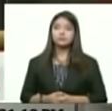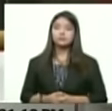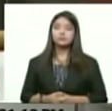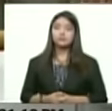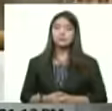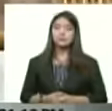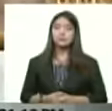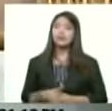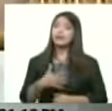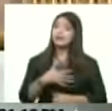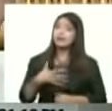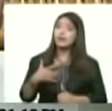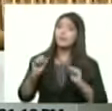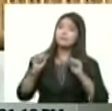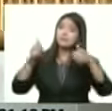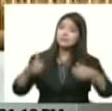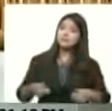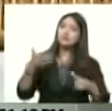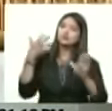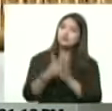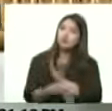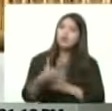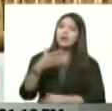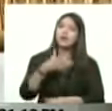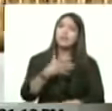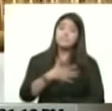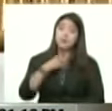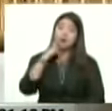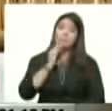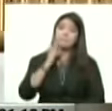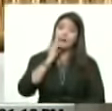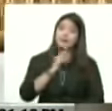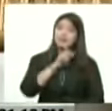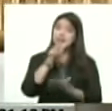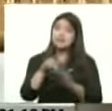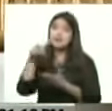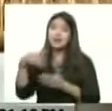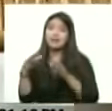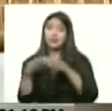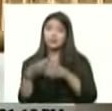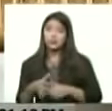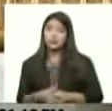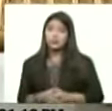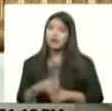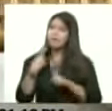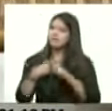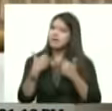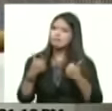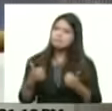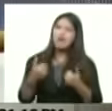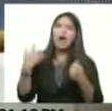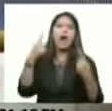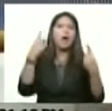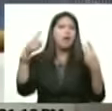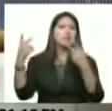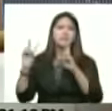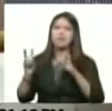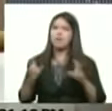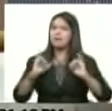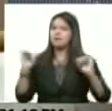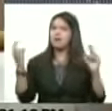quería hacer una introducción a lo que es el Consejo, por lo menos mi experiencia en el Consejo, que lo celebro muchísimo. Hay una cantidad de temas que hemos